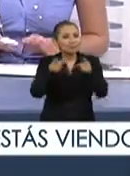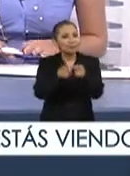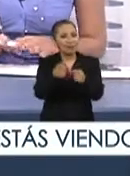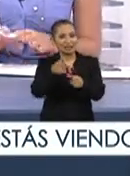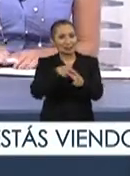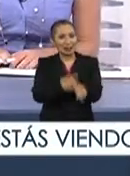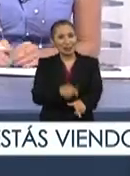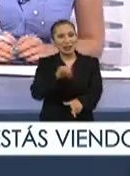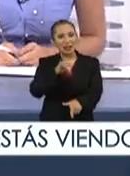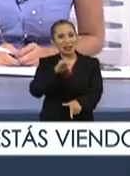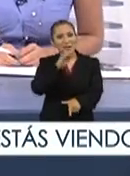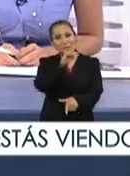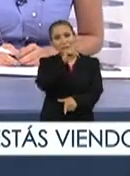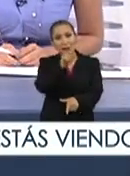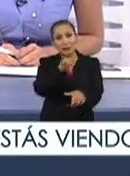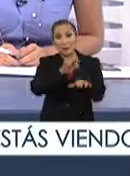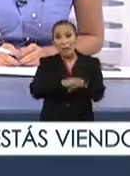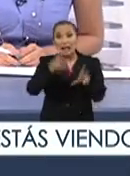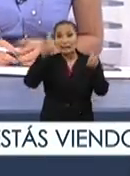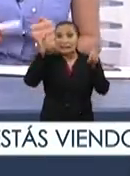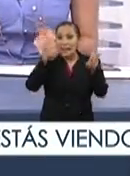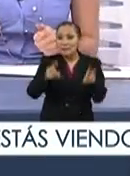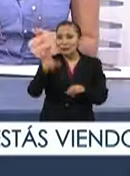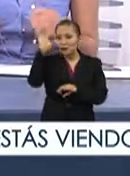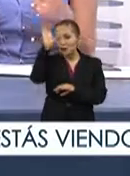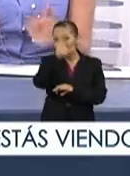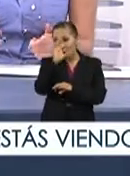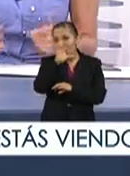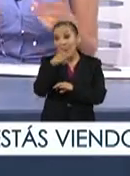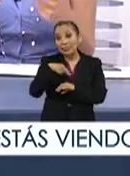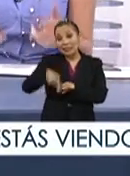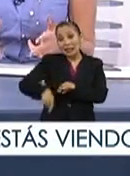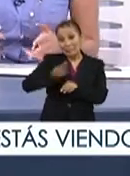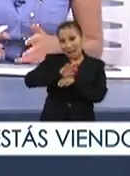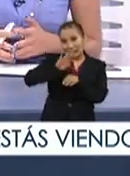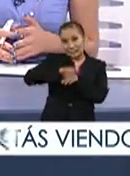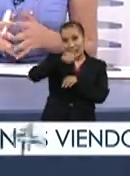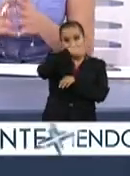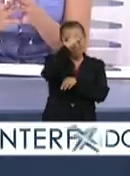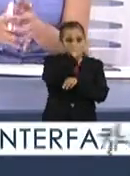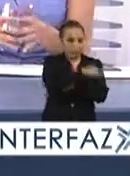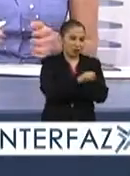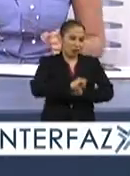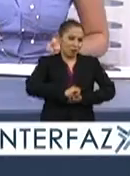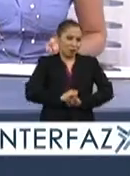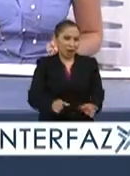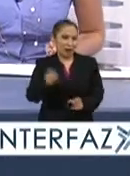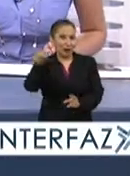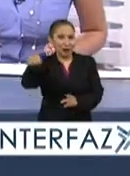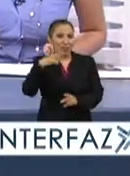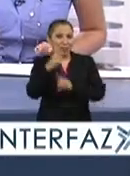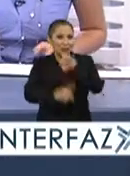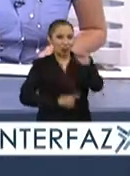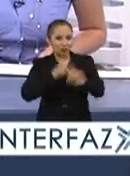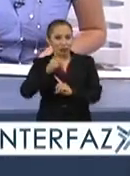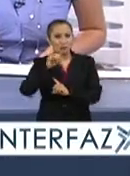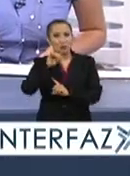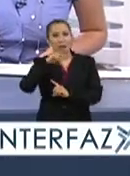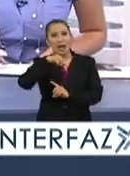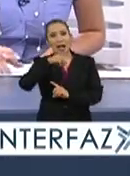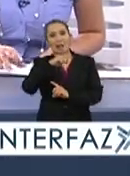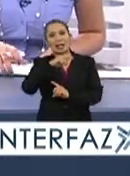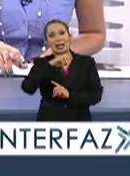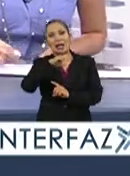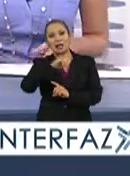pausa. Seguimos en Interfaz con más temas culturales desde Brasil, desde México y por supuesto deportivos con los Juegos